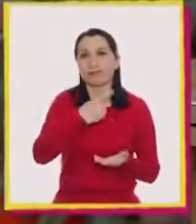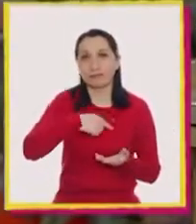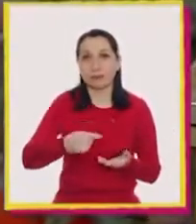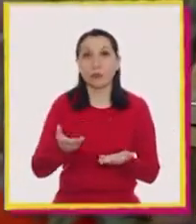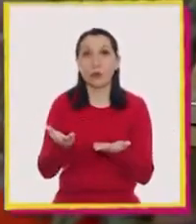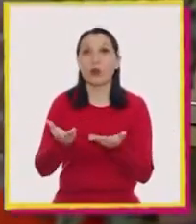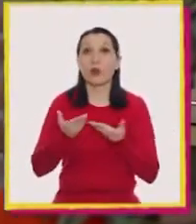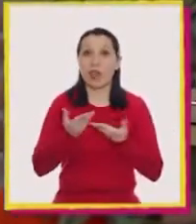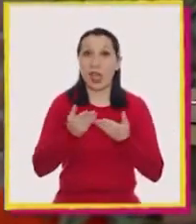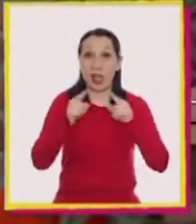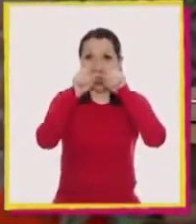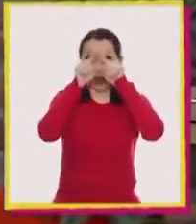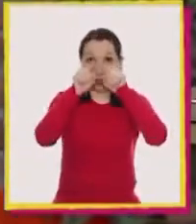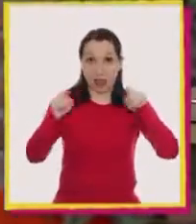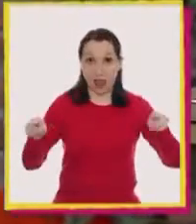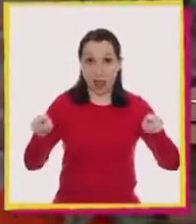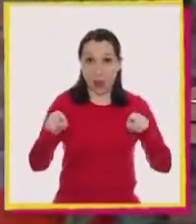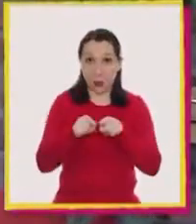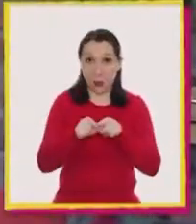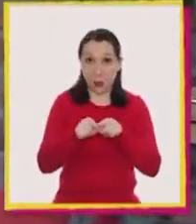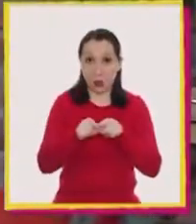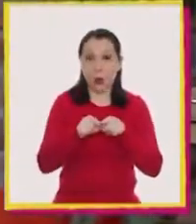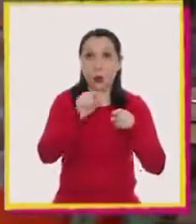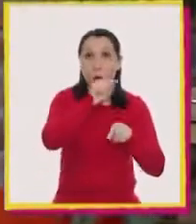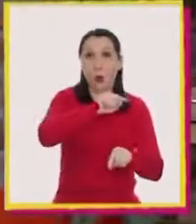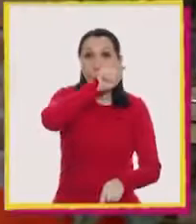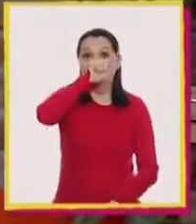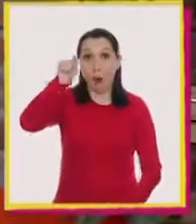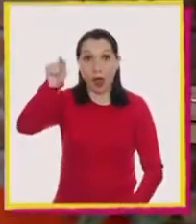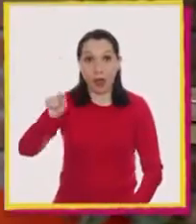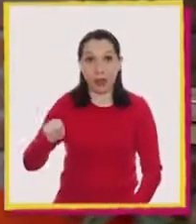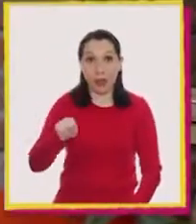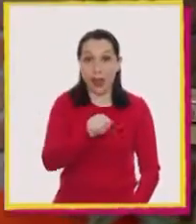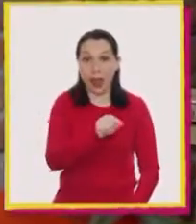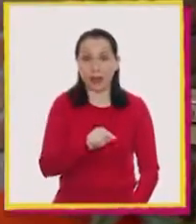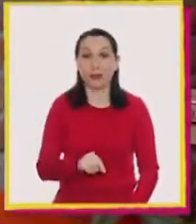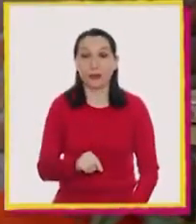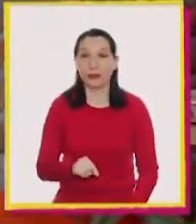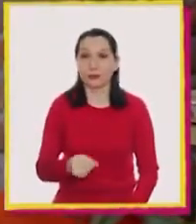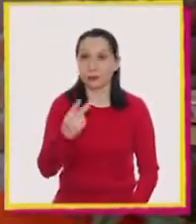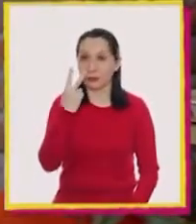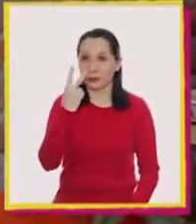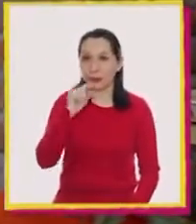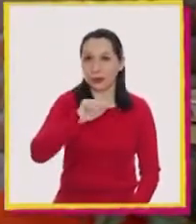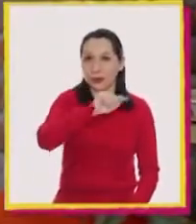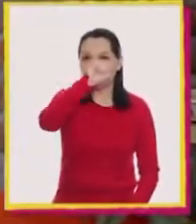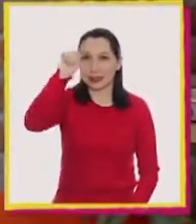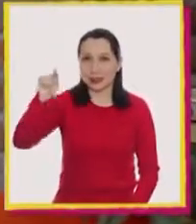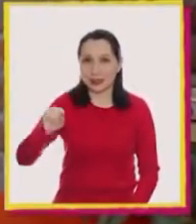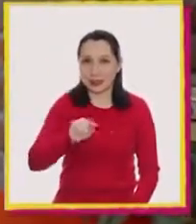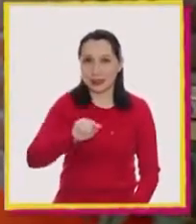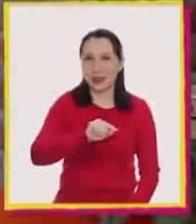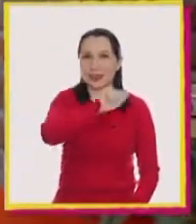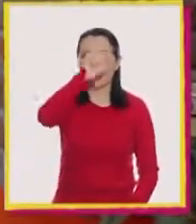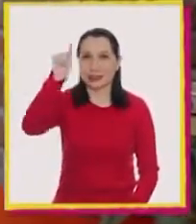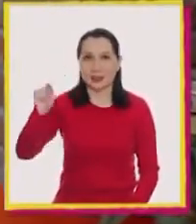Entonces, nos tocó un triángulo, un cuadrado y dos